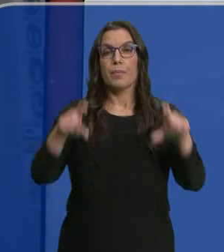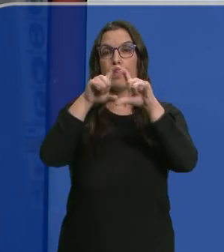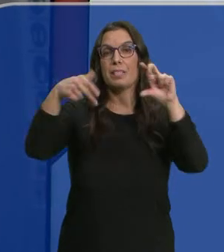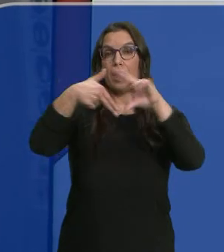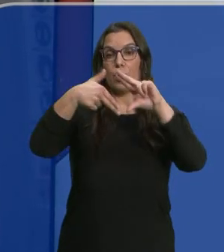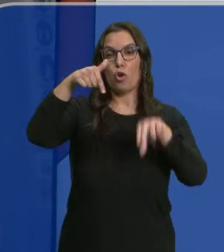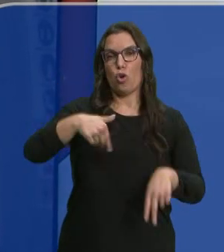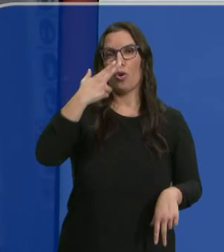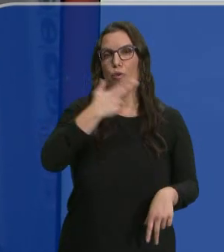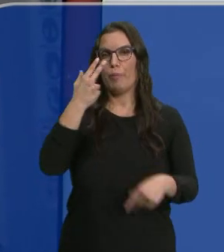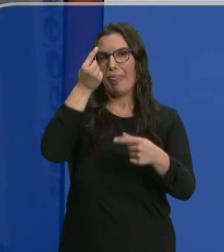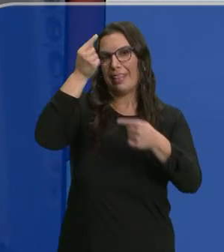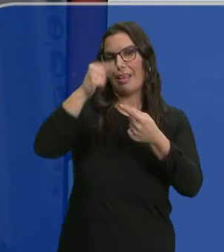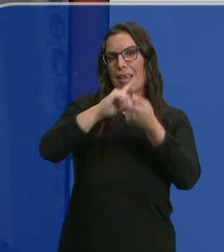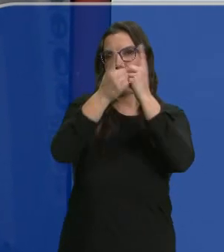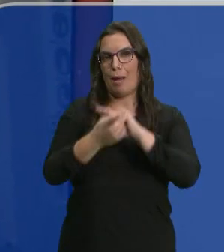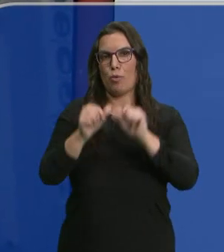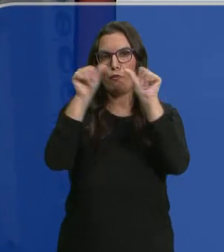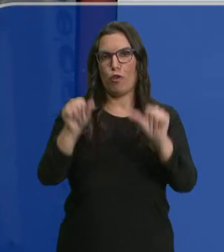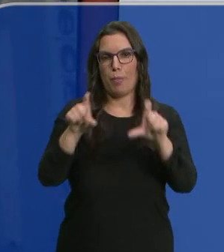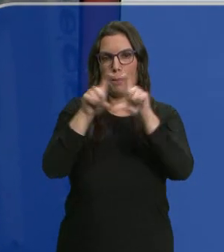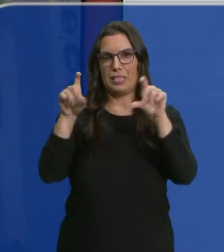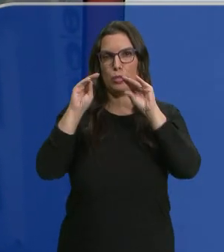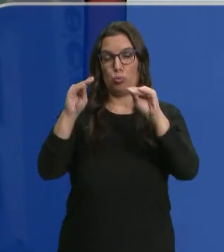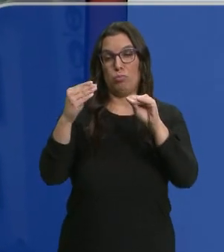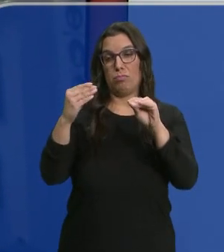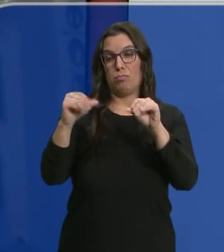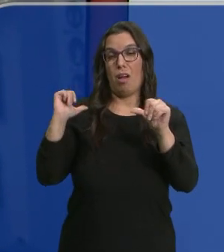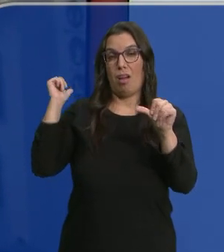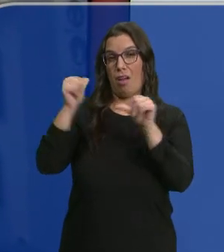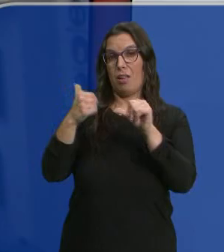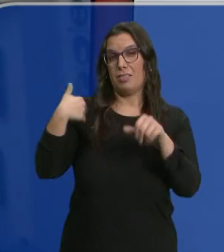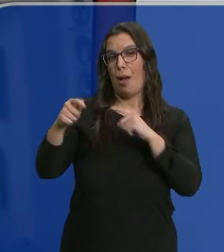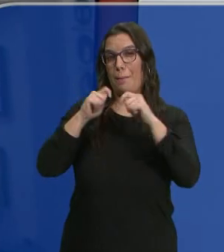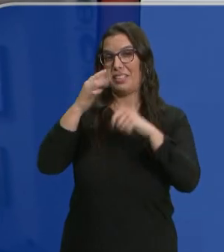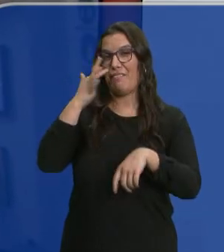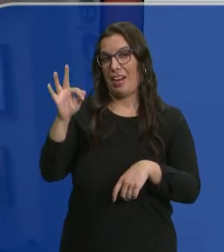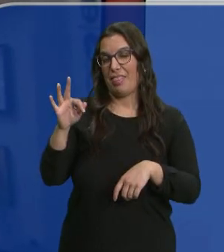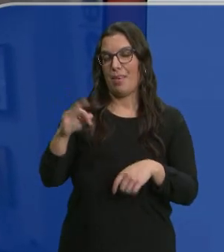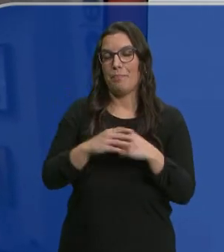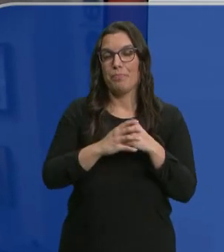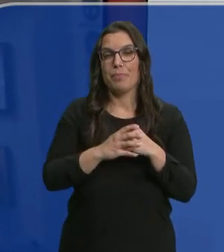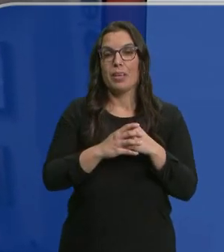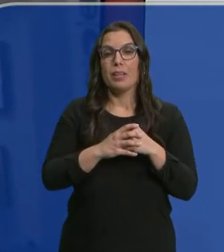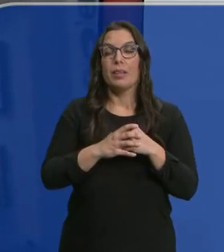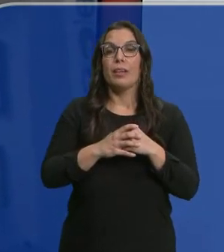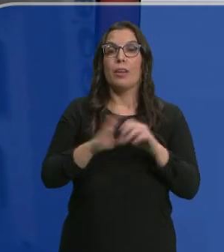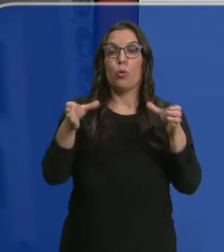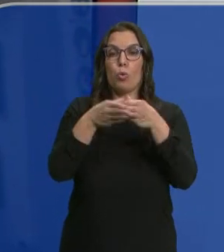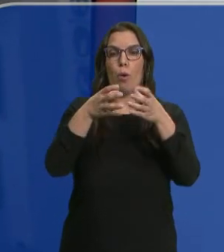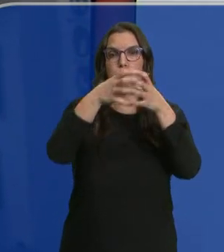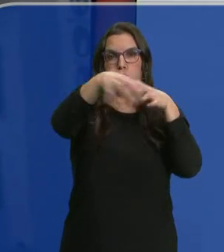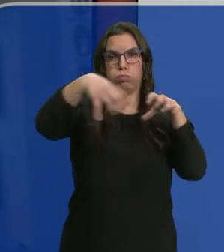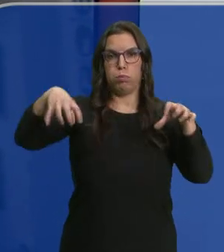Renault ha confirmado hoy los detalles del cambio empresarial que venía apuntando la prensa francesa desde hacía meses. El grupo se va a dividir en